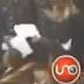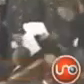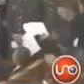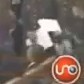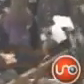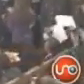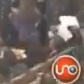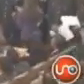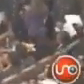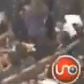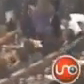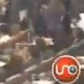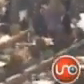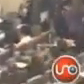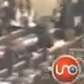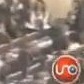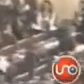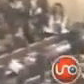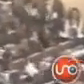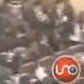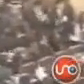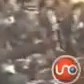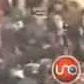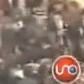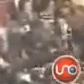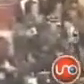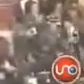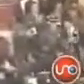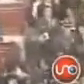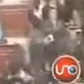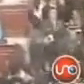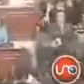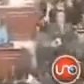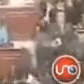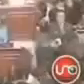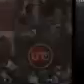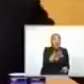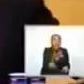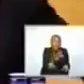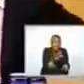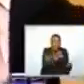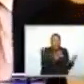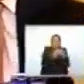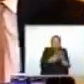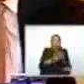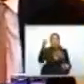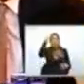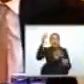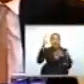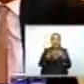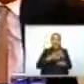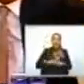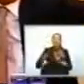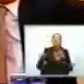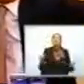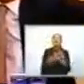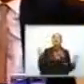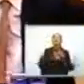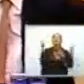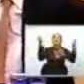departamentos. Durante la hora y 18 minutos de intervención, Uribe fue interrumpido en una ocasión con aplausos. Campaña presidencial